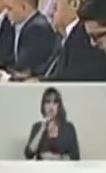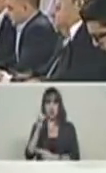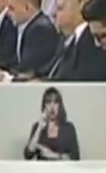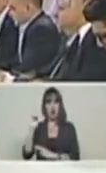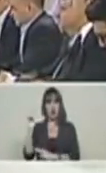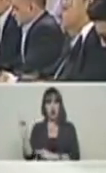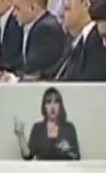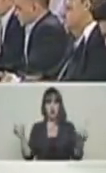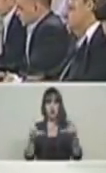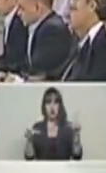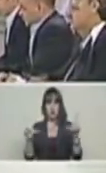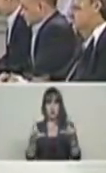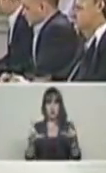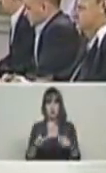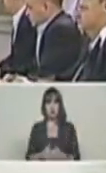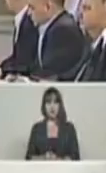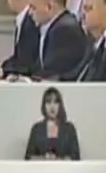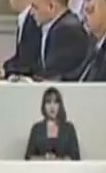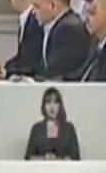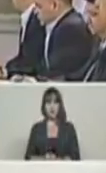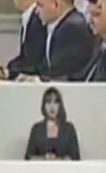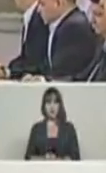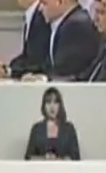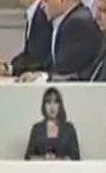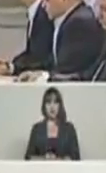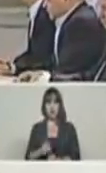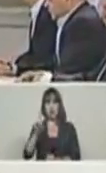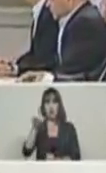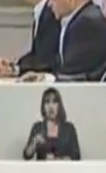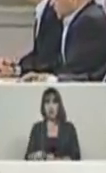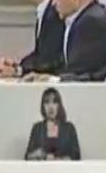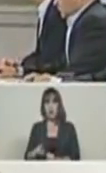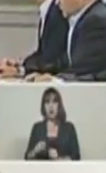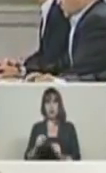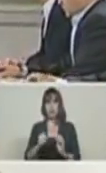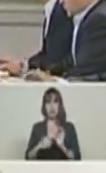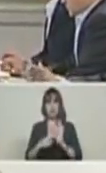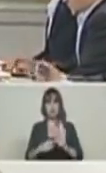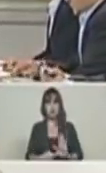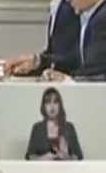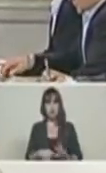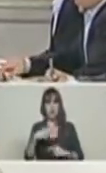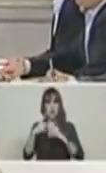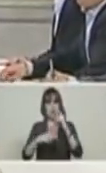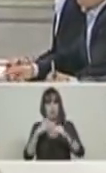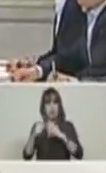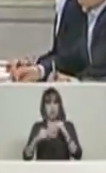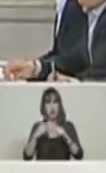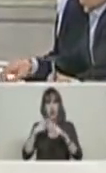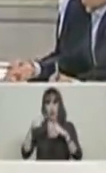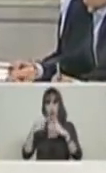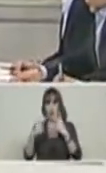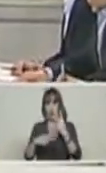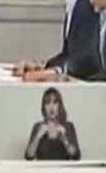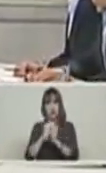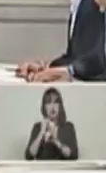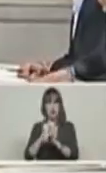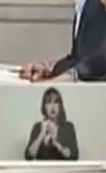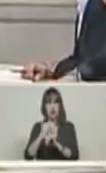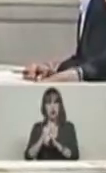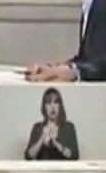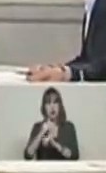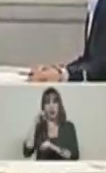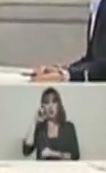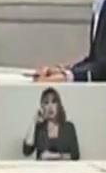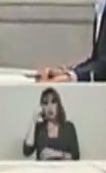radio y televisión y a través de las redes sociales, Facebook, Periscope, Twitter,